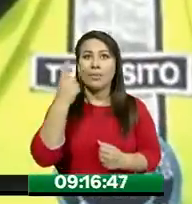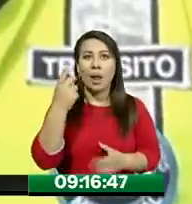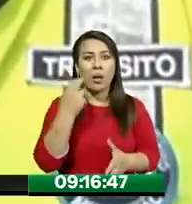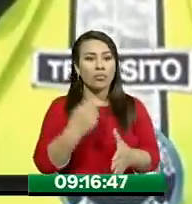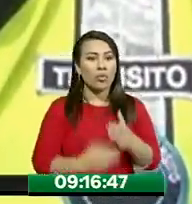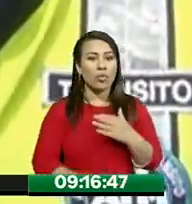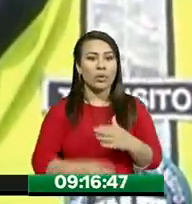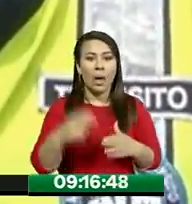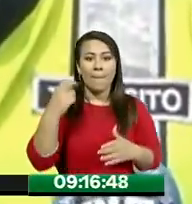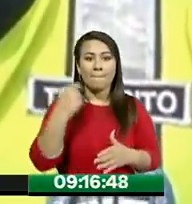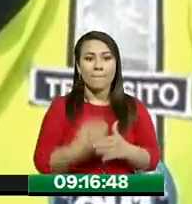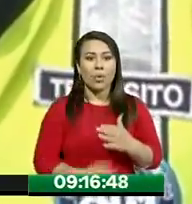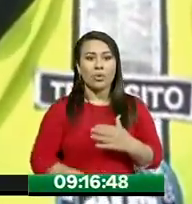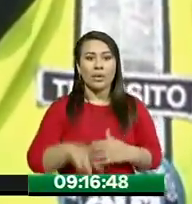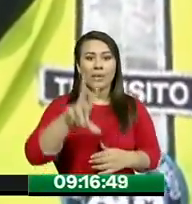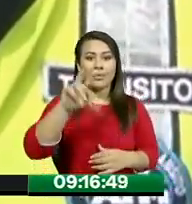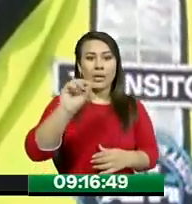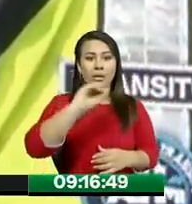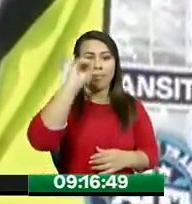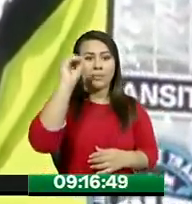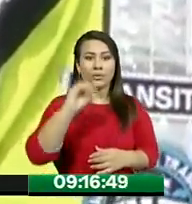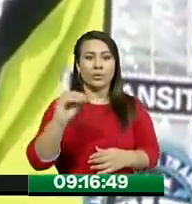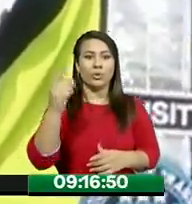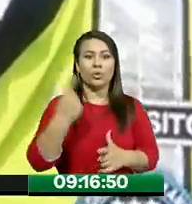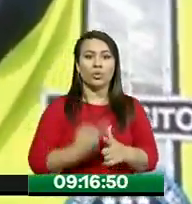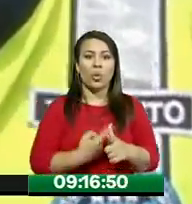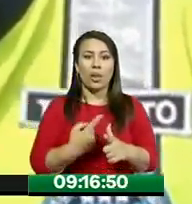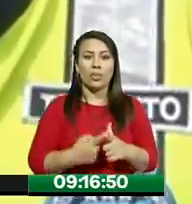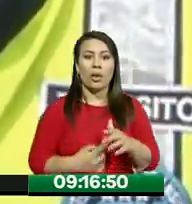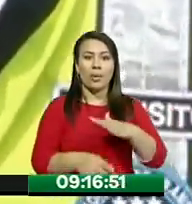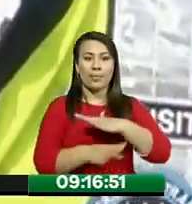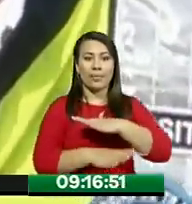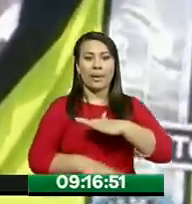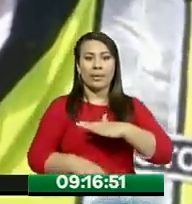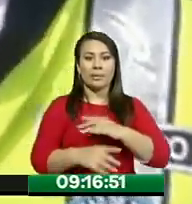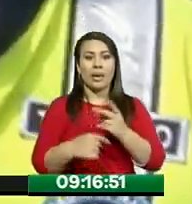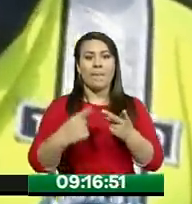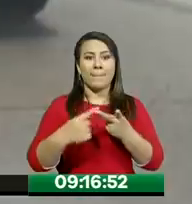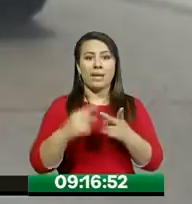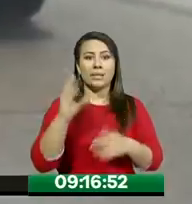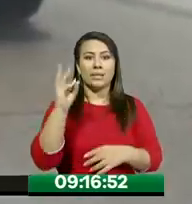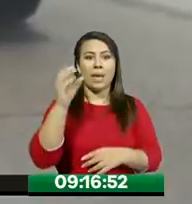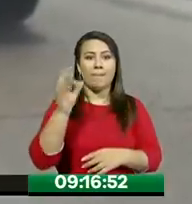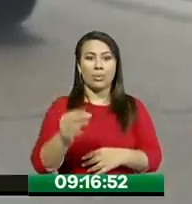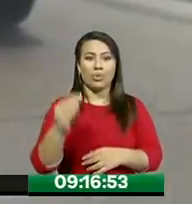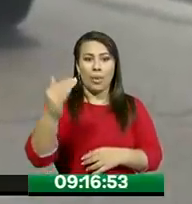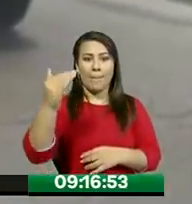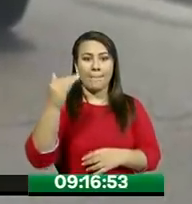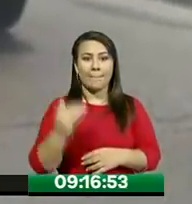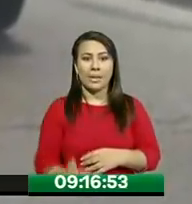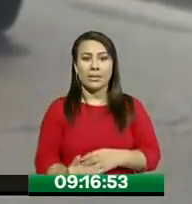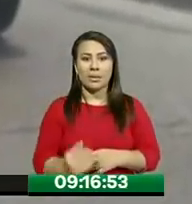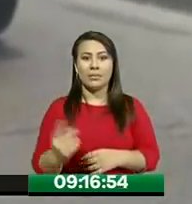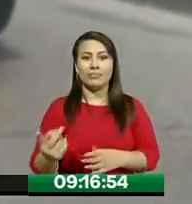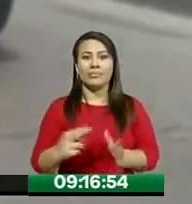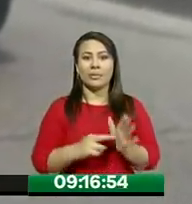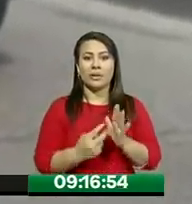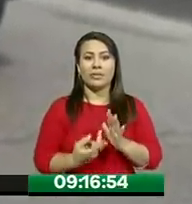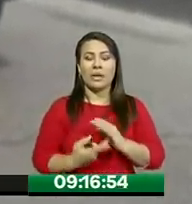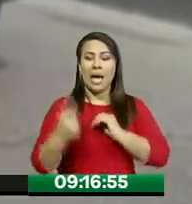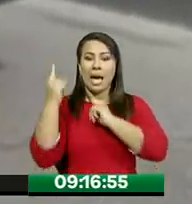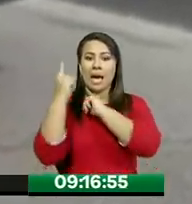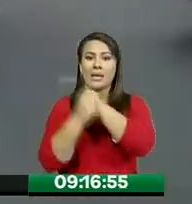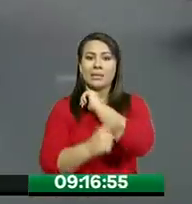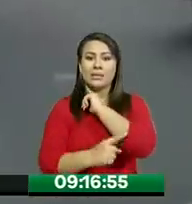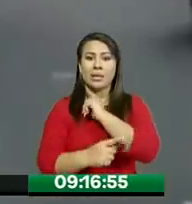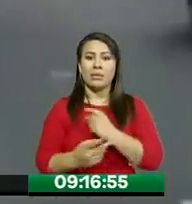que utilizar otro tipo de técnica ambiental para depurar todos estos gases tóxicos que existen aquí cuando está baja la marea. Es